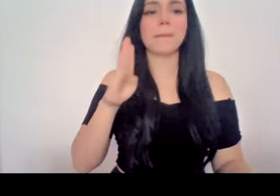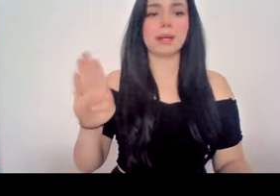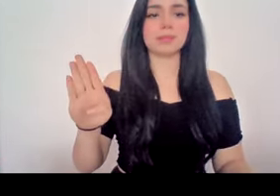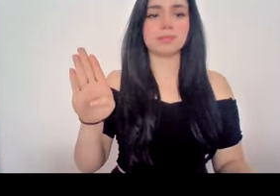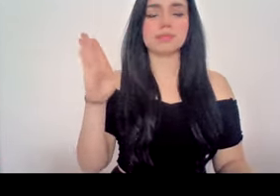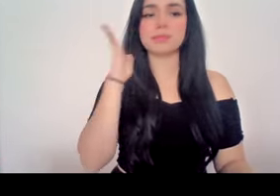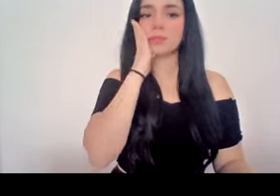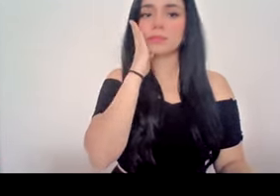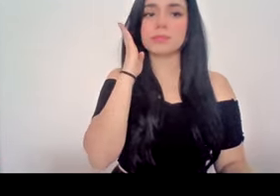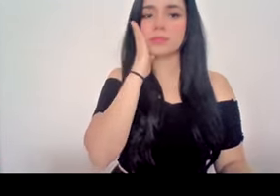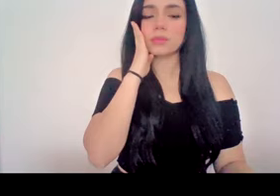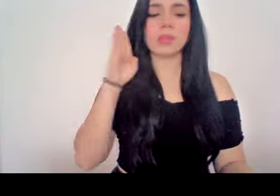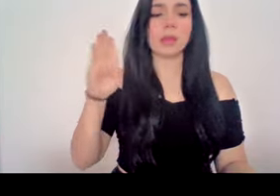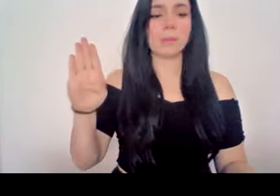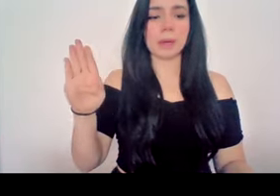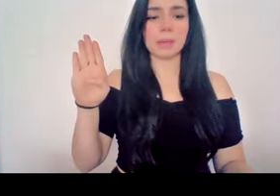Mamá.